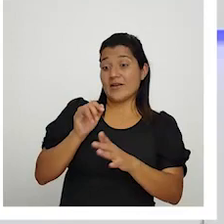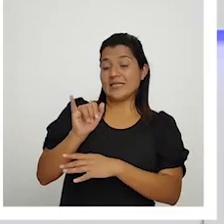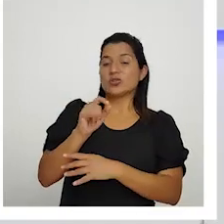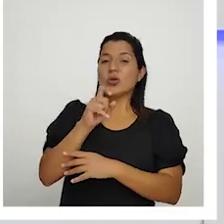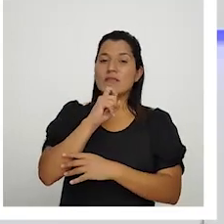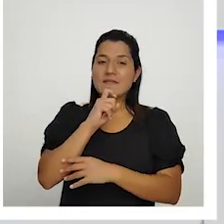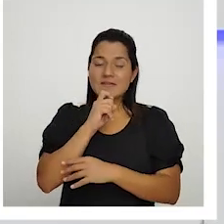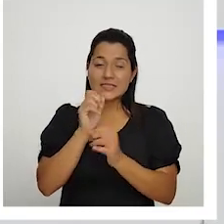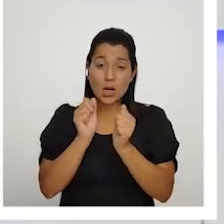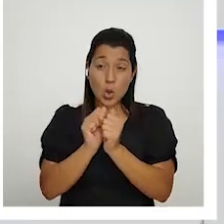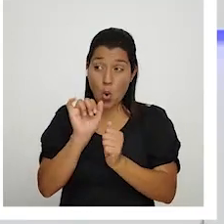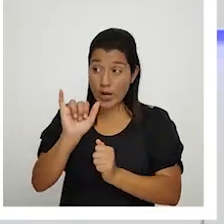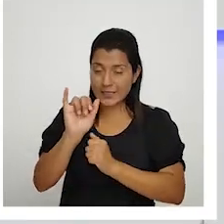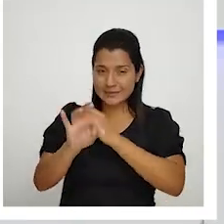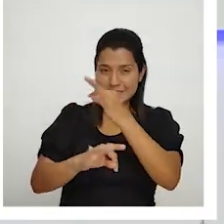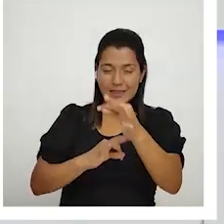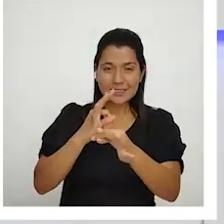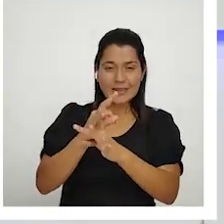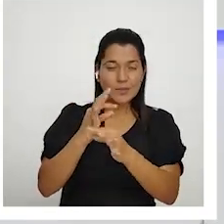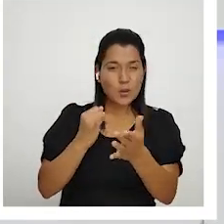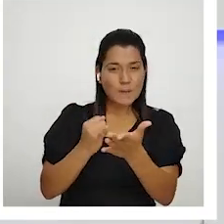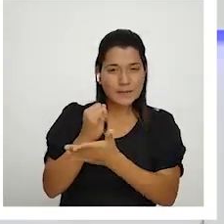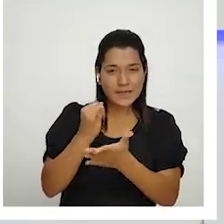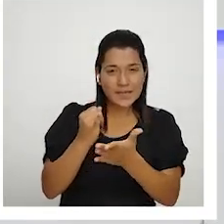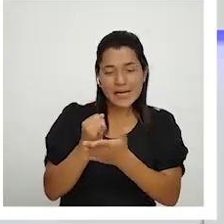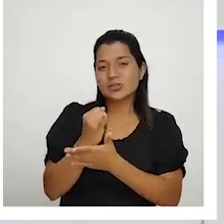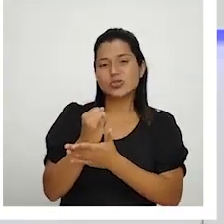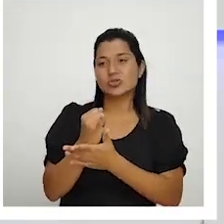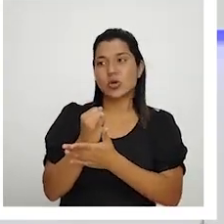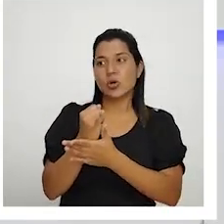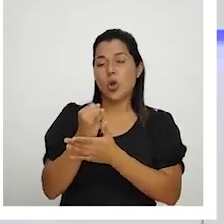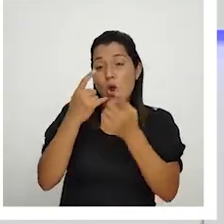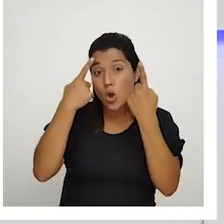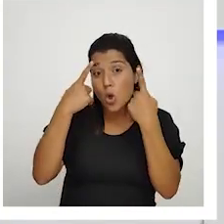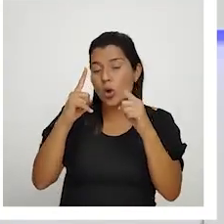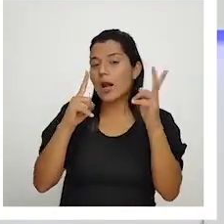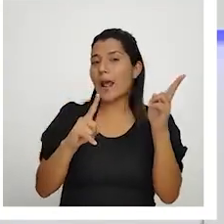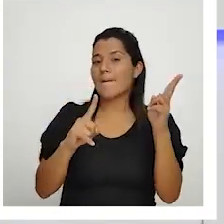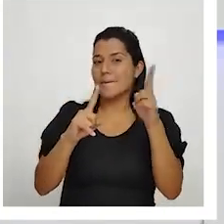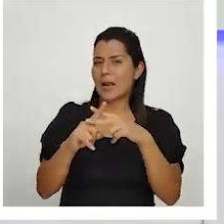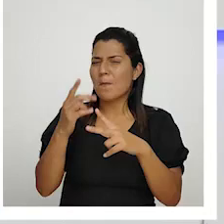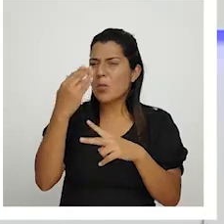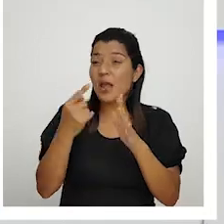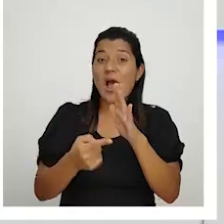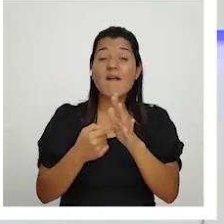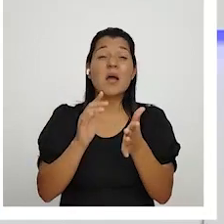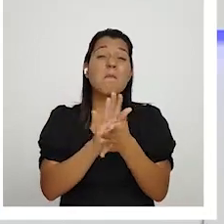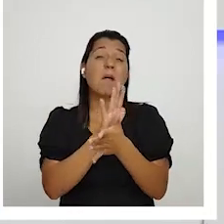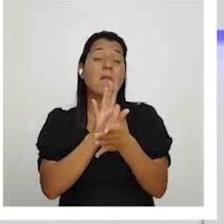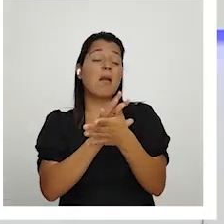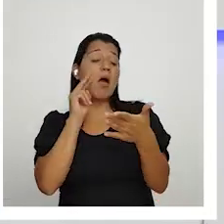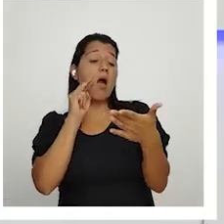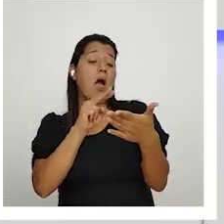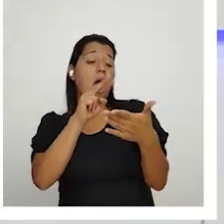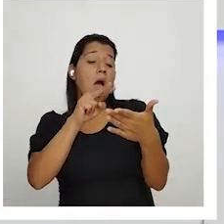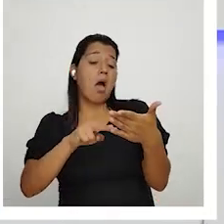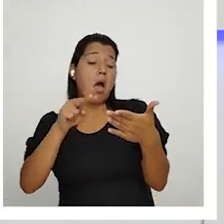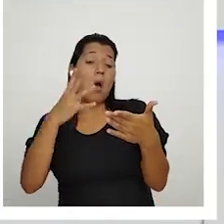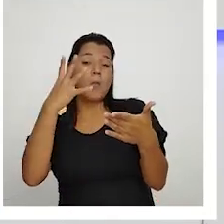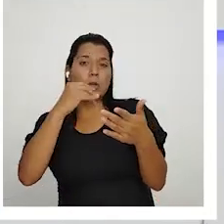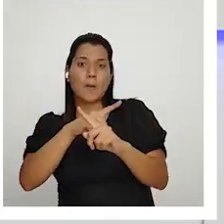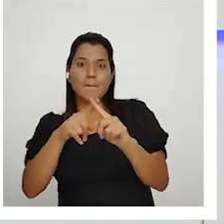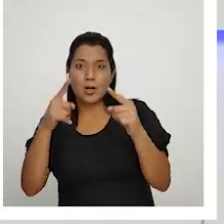investigaciones, sacarlas de la gaveta, aplicarlas, porque a veces en el papel se ven tan bonitas, uh-huh, ¿verdad? Pero llevarlas a esa aplicabilidad y que